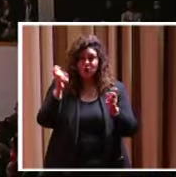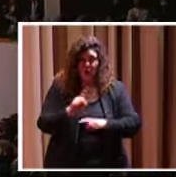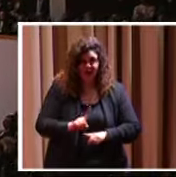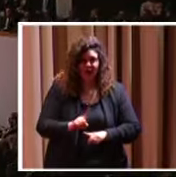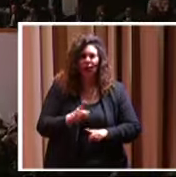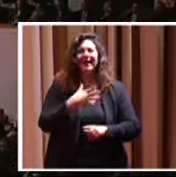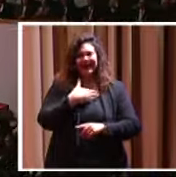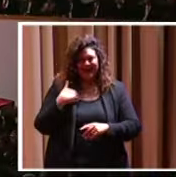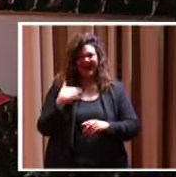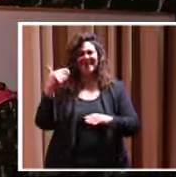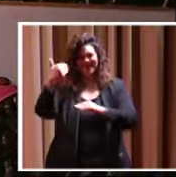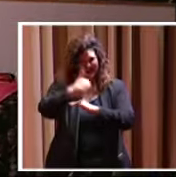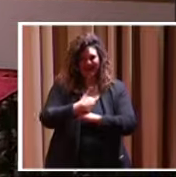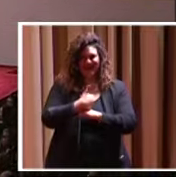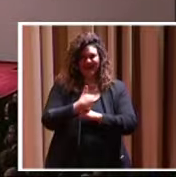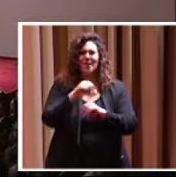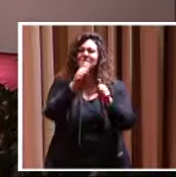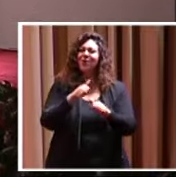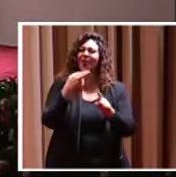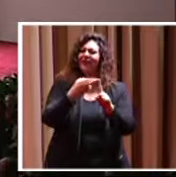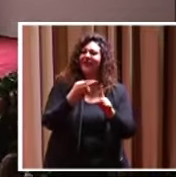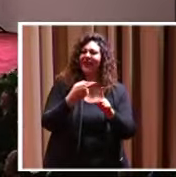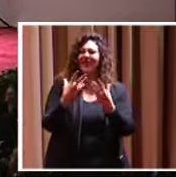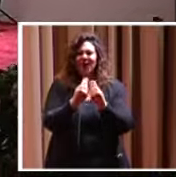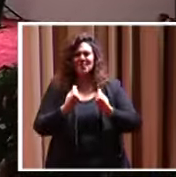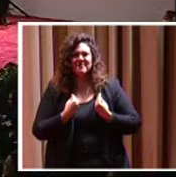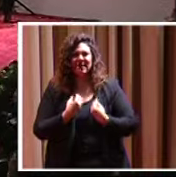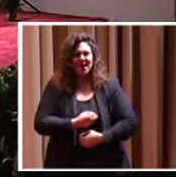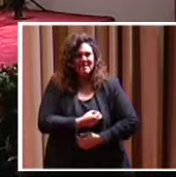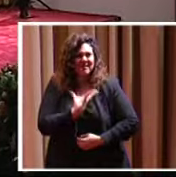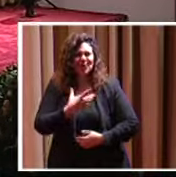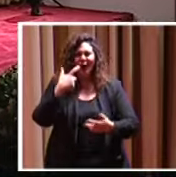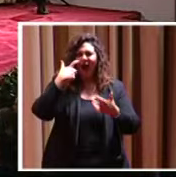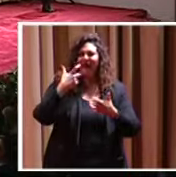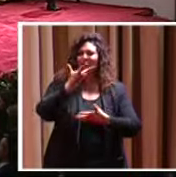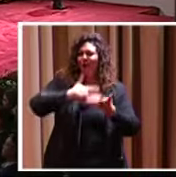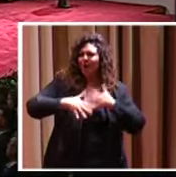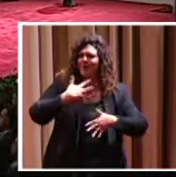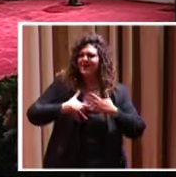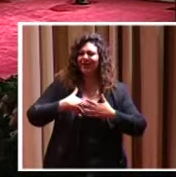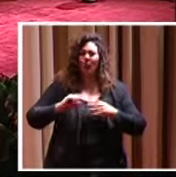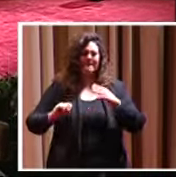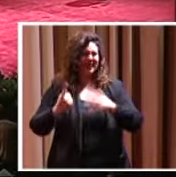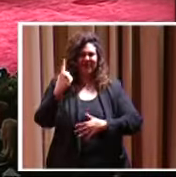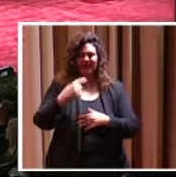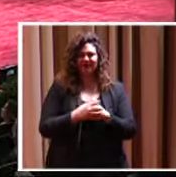Un modelo y referencia de convivencia, pasión, arte, conocimiento y